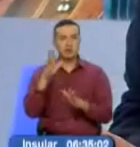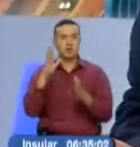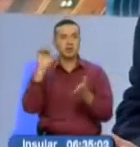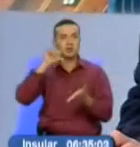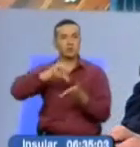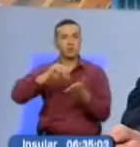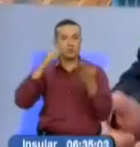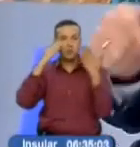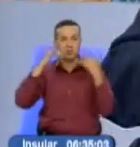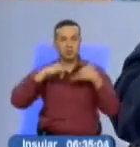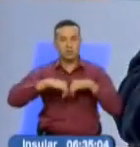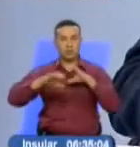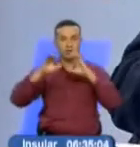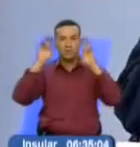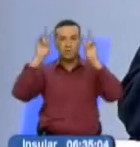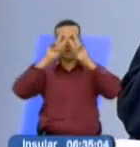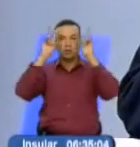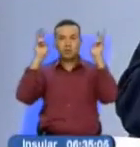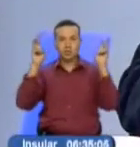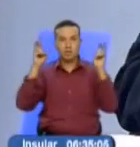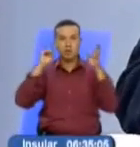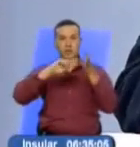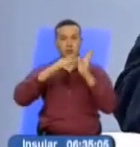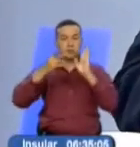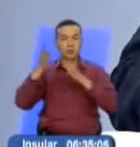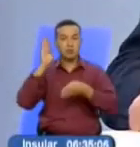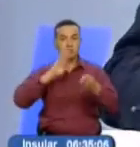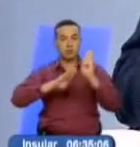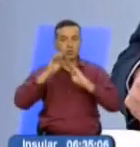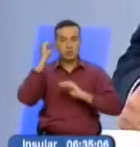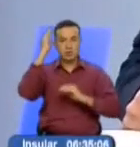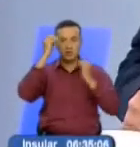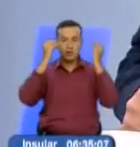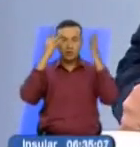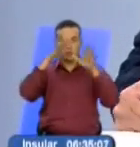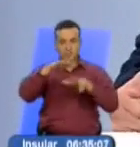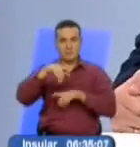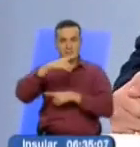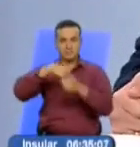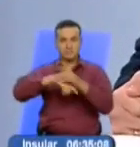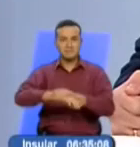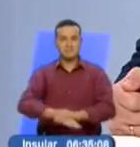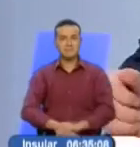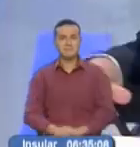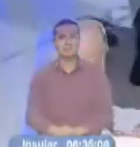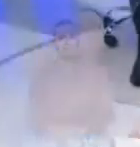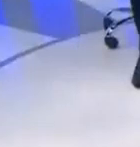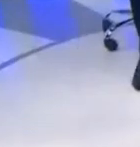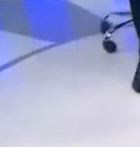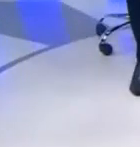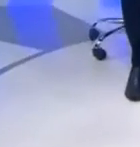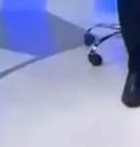la ciudad de Guayaquil para hablar casualmente sobre biotecnología e Innovación para la agricultura venimos de